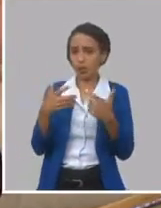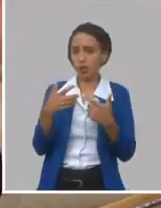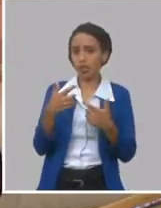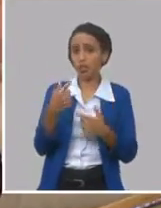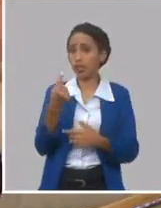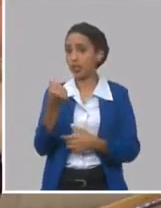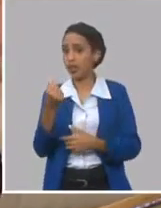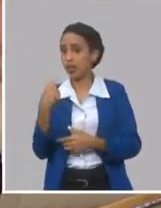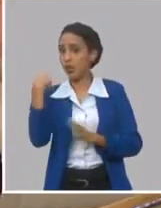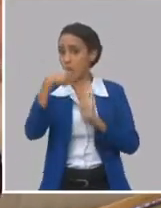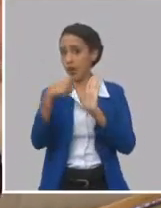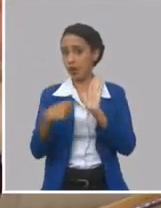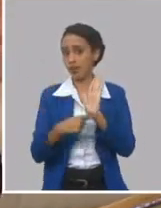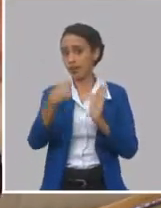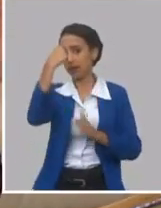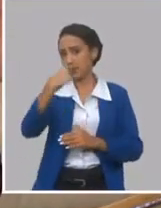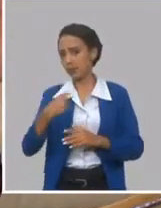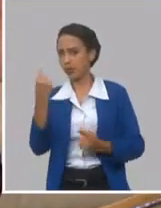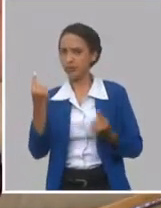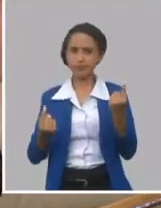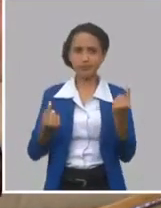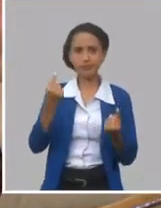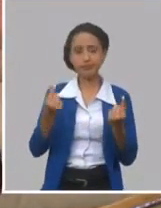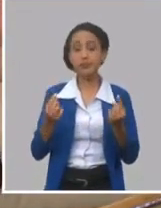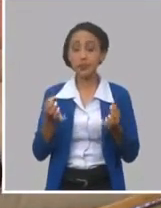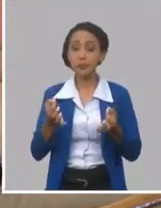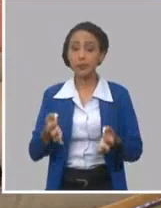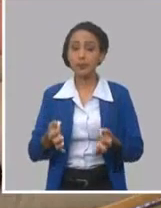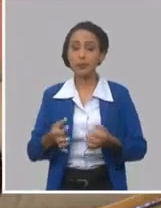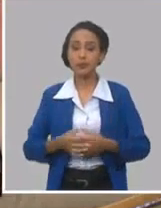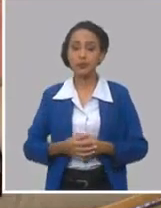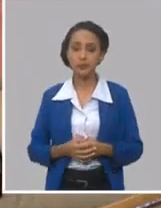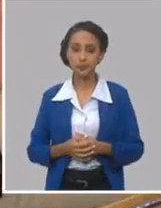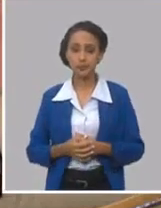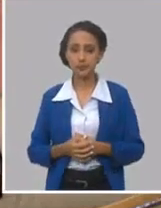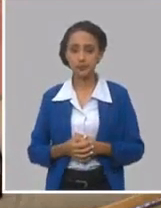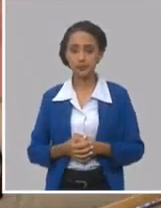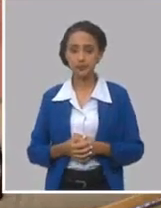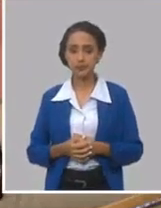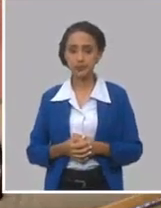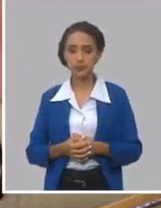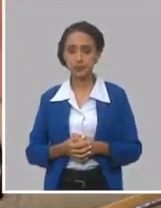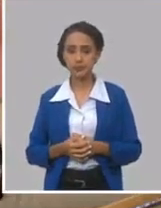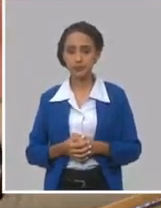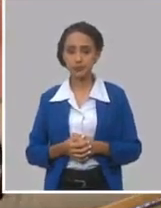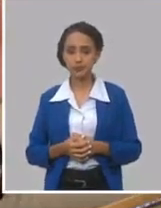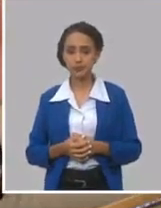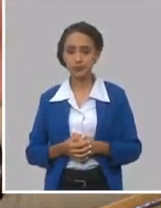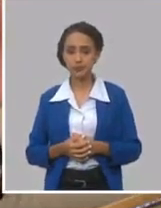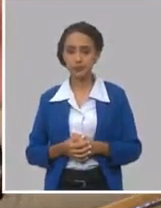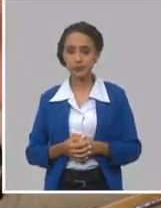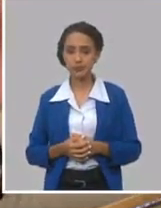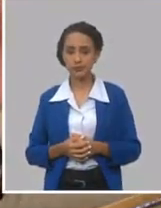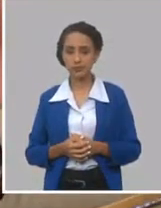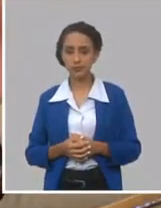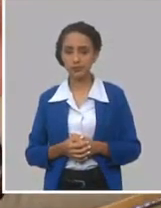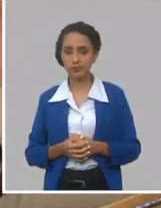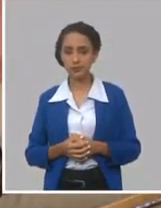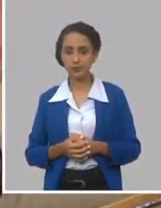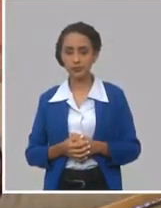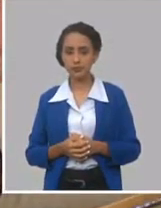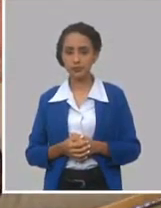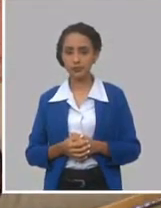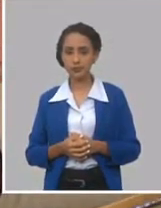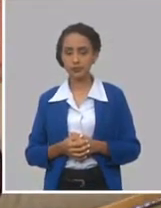se asigna a lo verdaderamente prestigioso? Porque estamos igual haciendo jerarquías banales